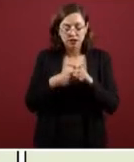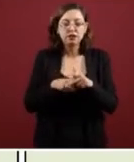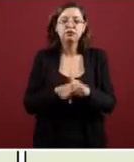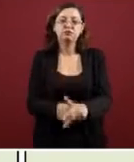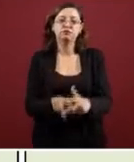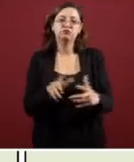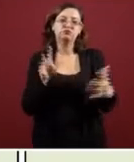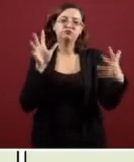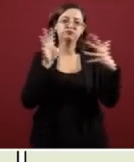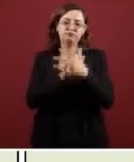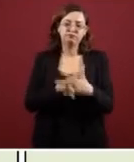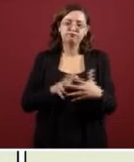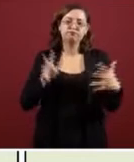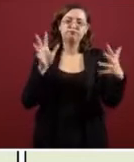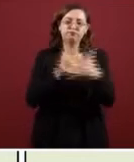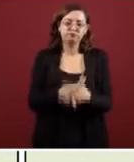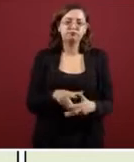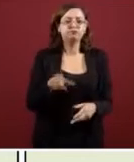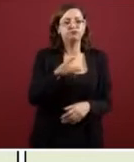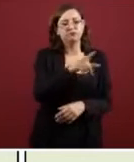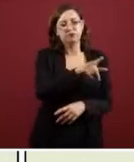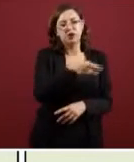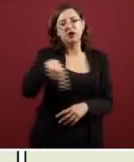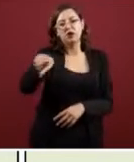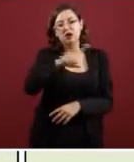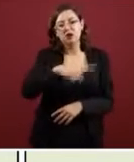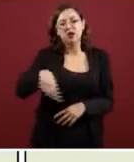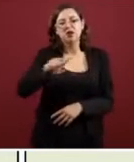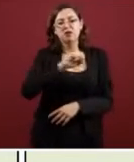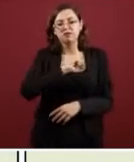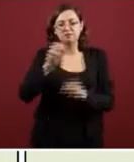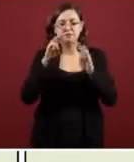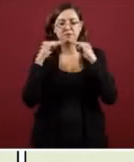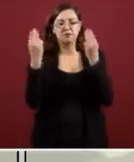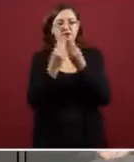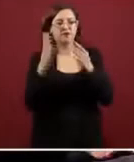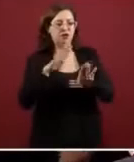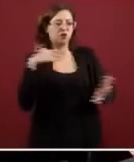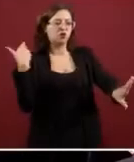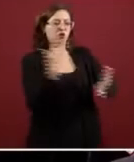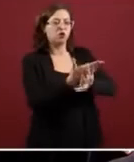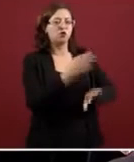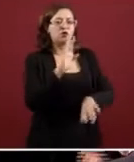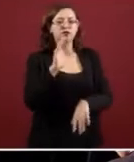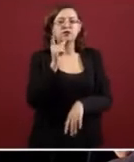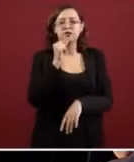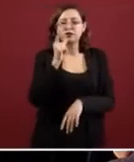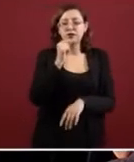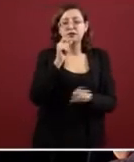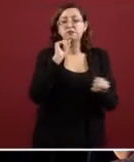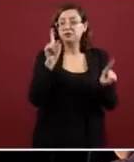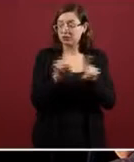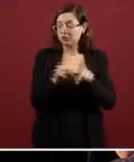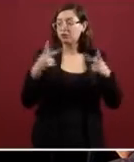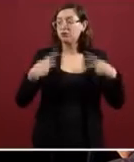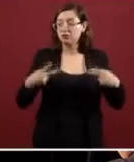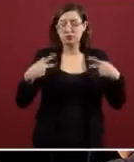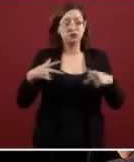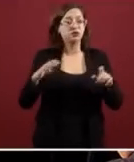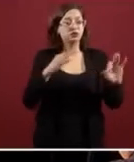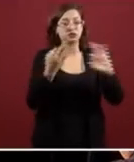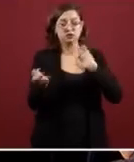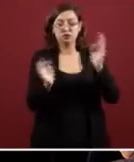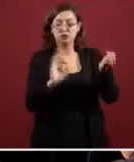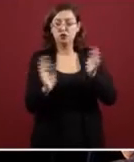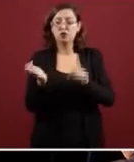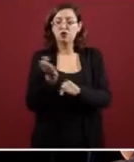agresiones de los delincuentes contra las fuerzas de seguridad, exponiendo obviamente a la ciudadanía. Vamos a ver algunos